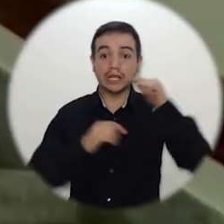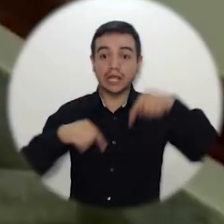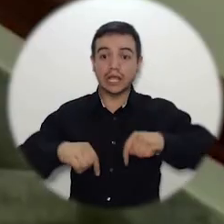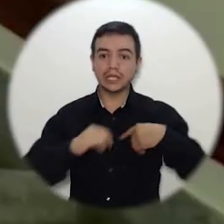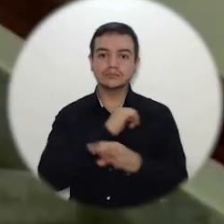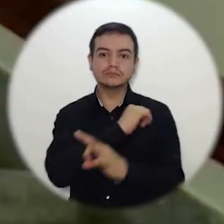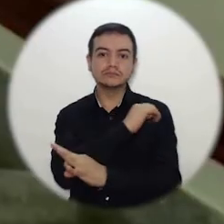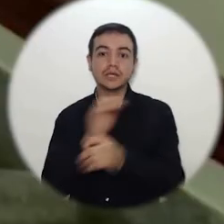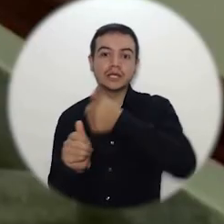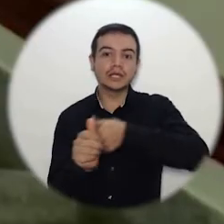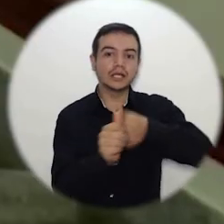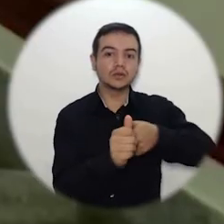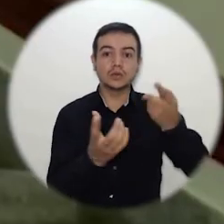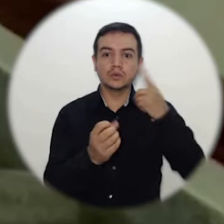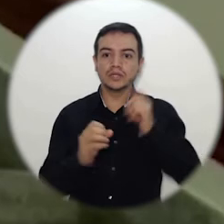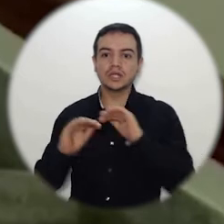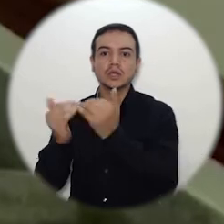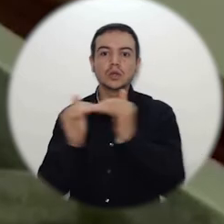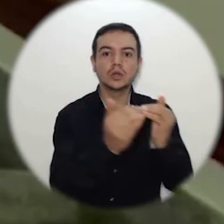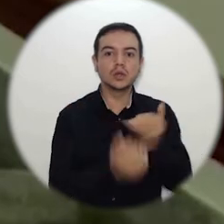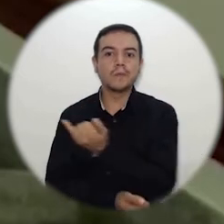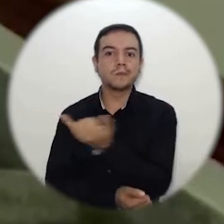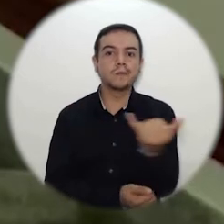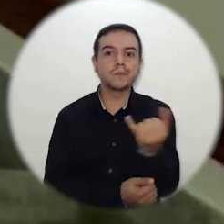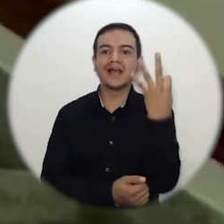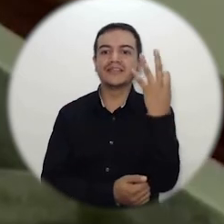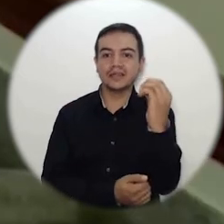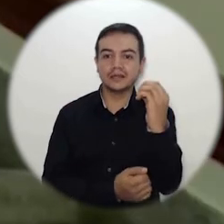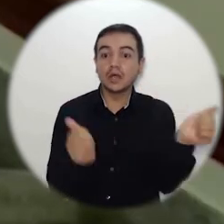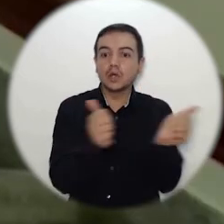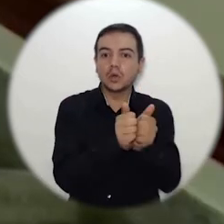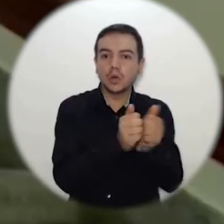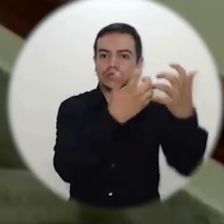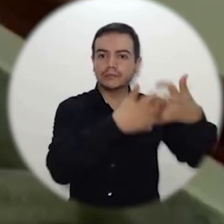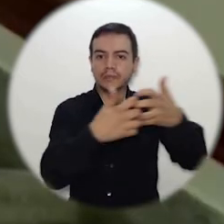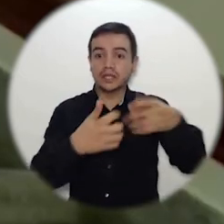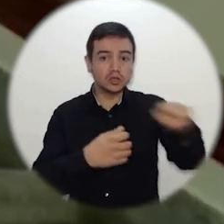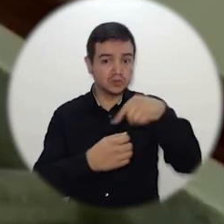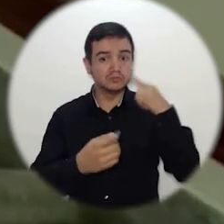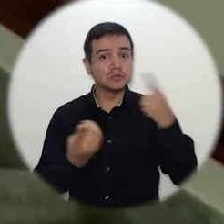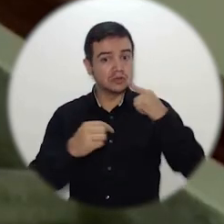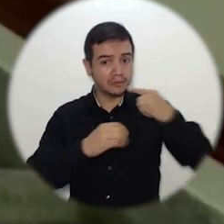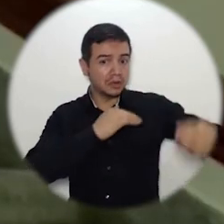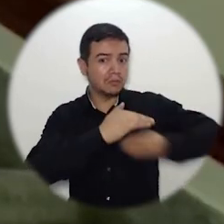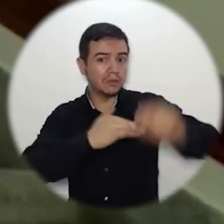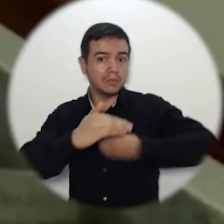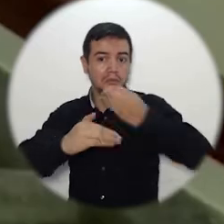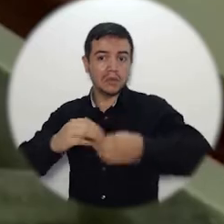psicológica, solo en atención individual. 30 instituciones educativas y empresas se han visto beneficiadas también